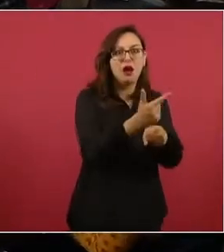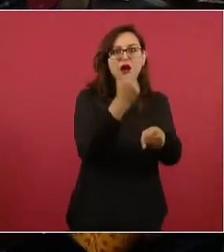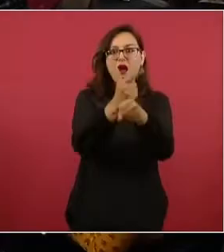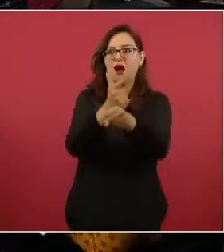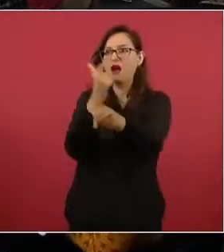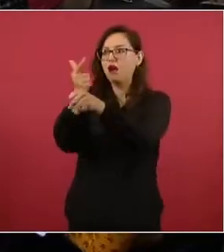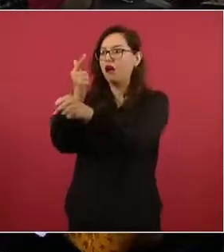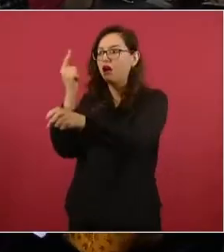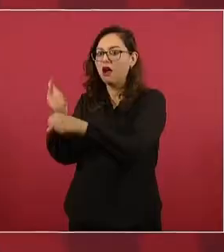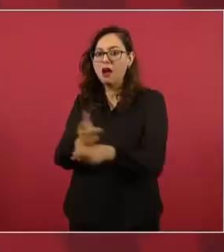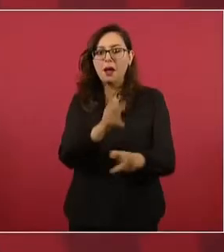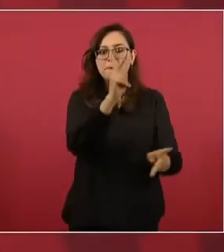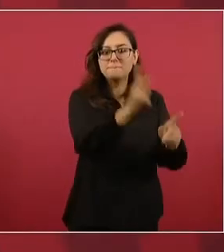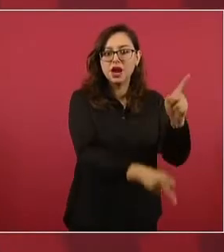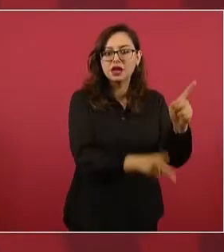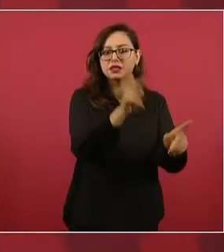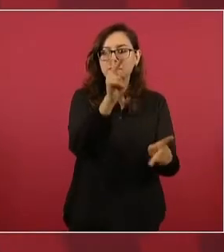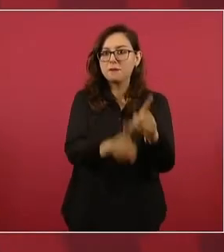abandonados,